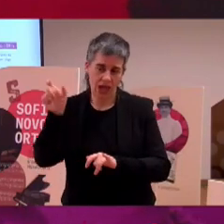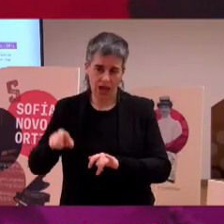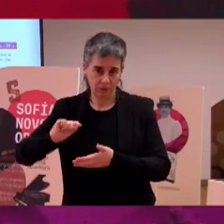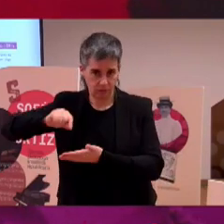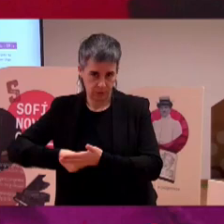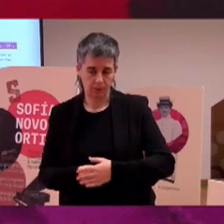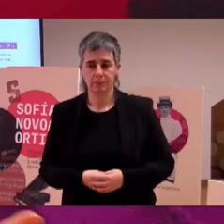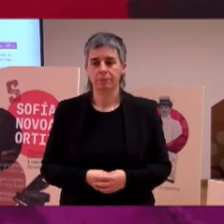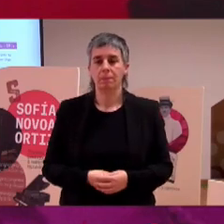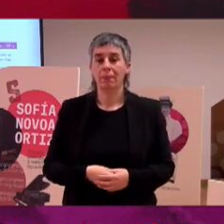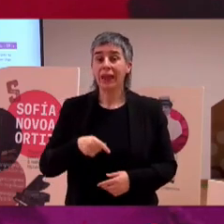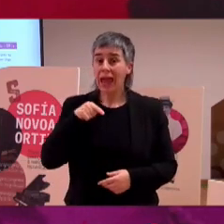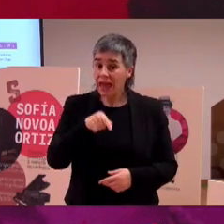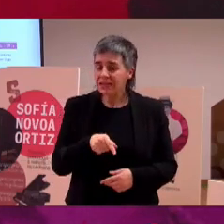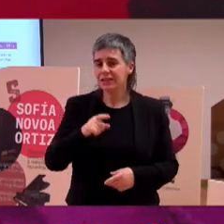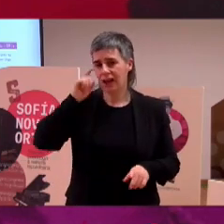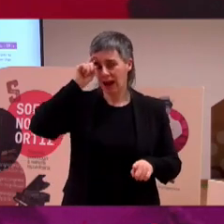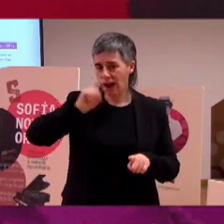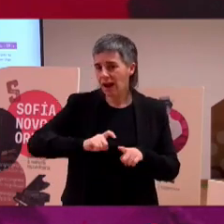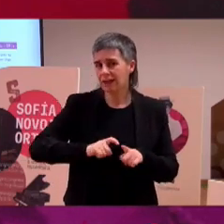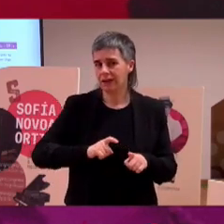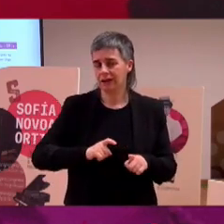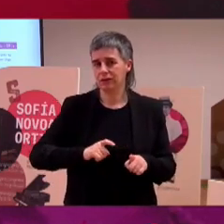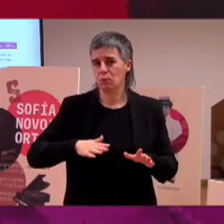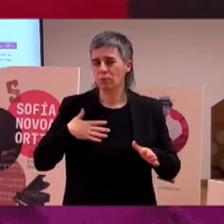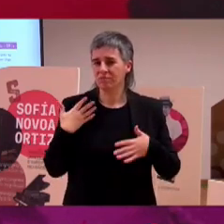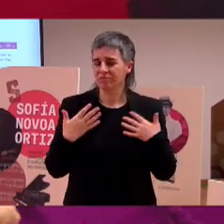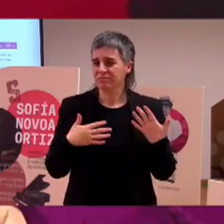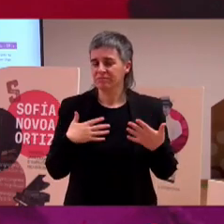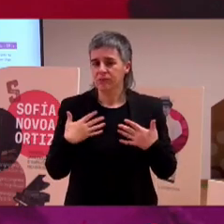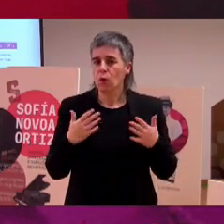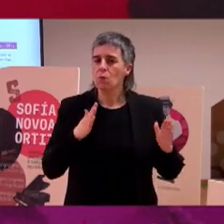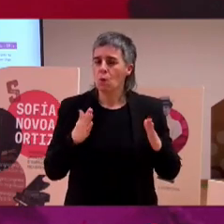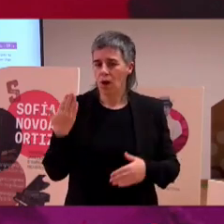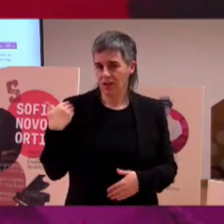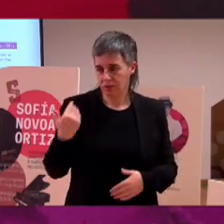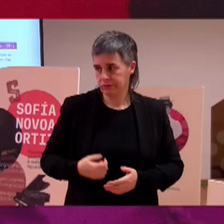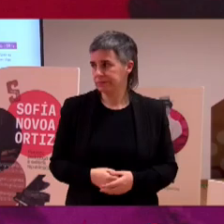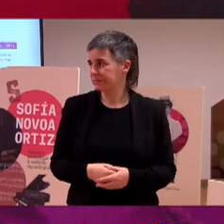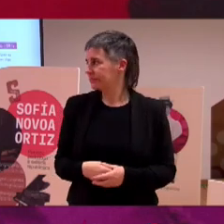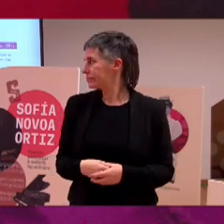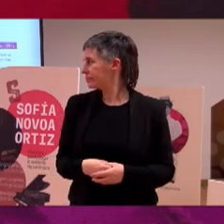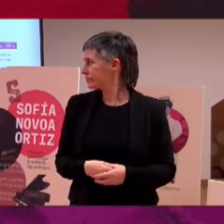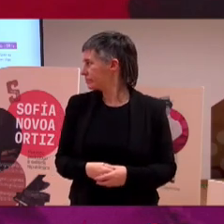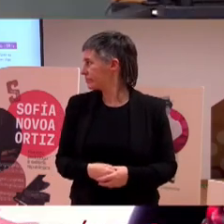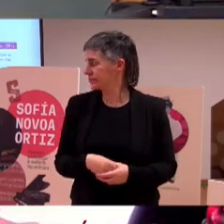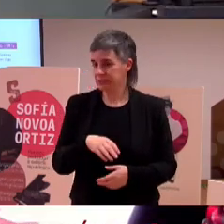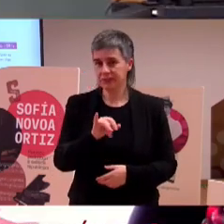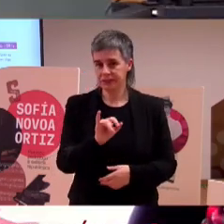o ánimo que tiña nese momento. Sí, pongo un poquinho a carne de galiña, ¿no? Sí, sí, sí, sí,